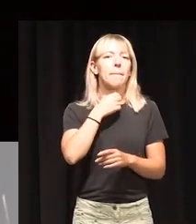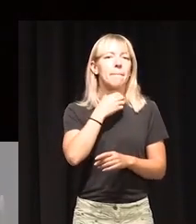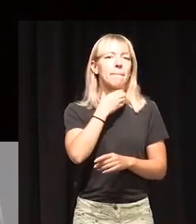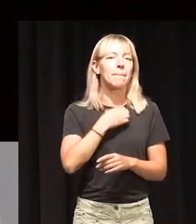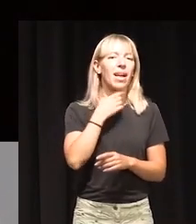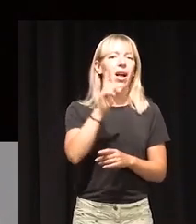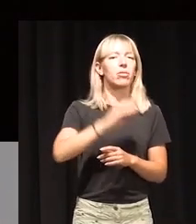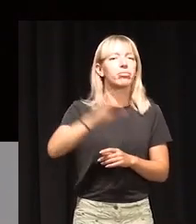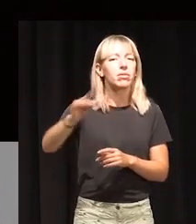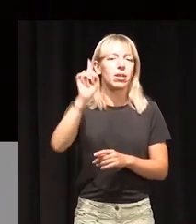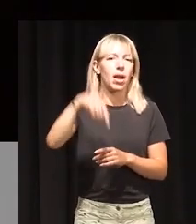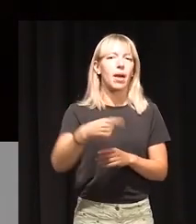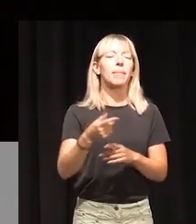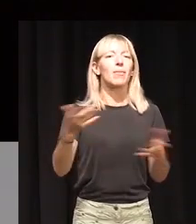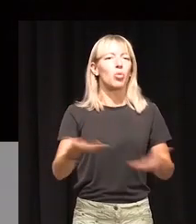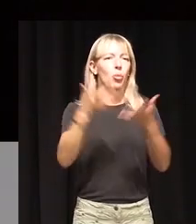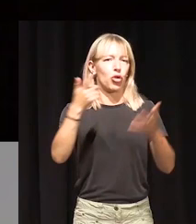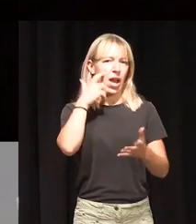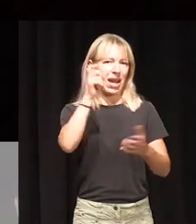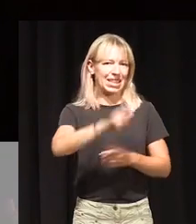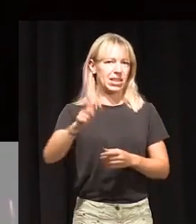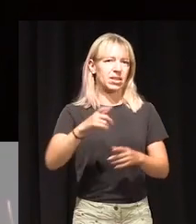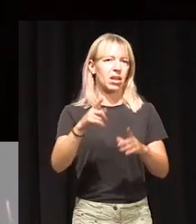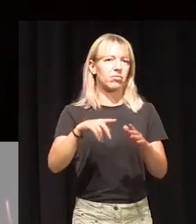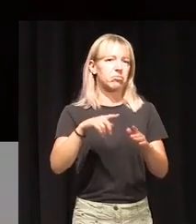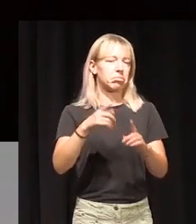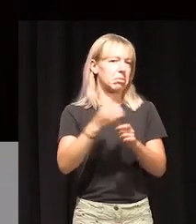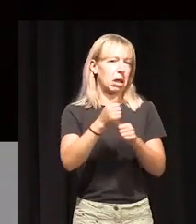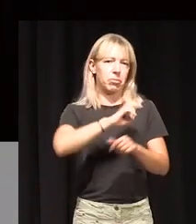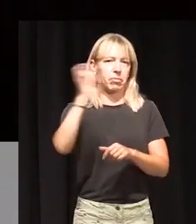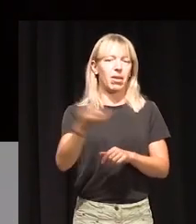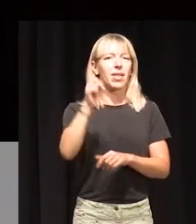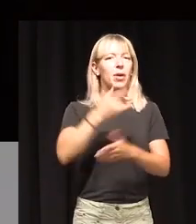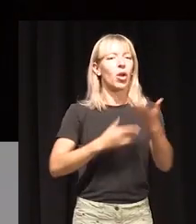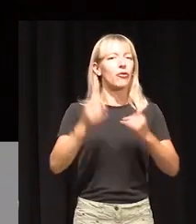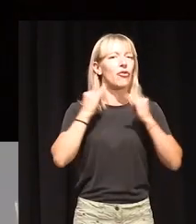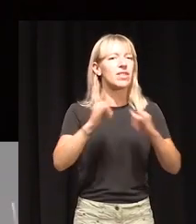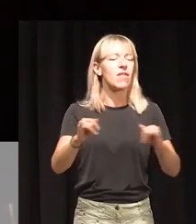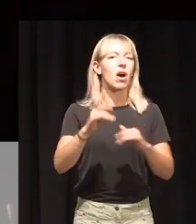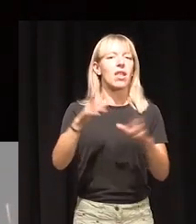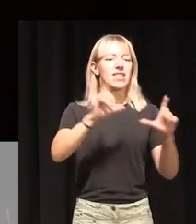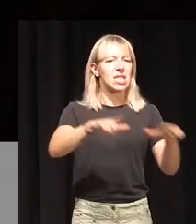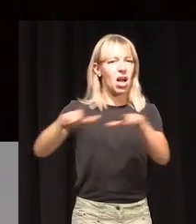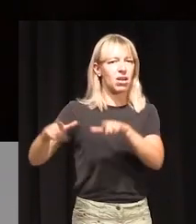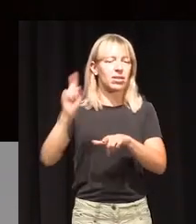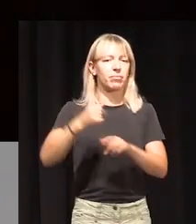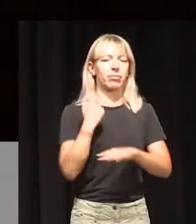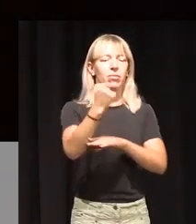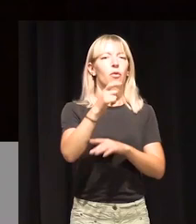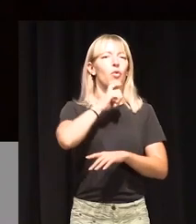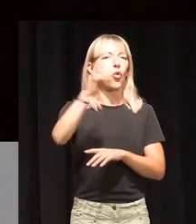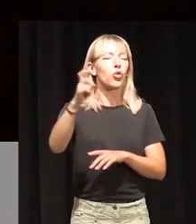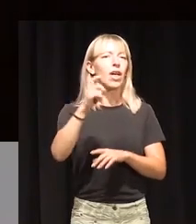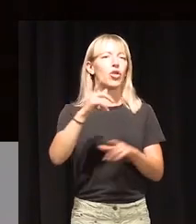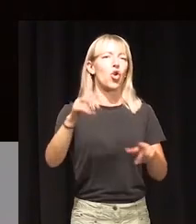promociona artistas de todos los géneros, colabora con asociaciones profesionales, festivales, salas y también apoya la labor de